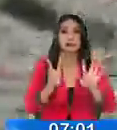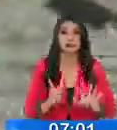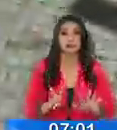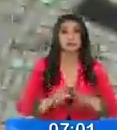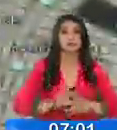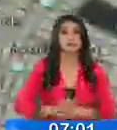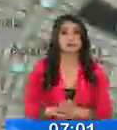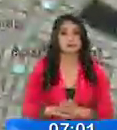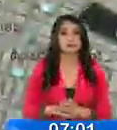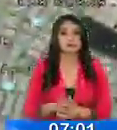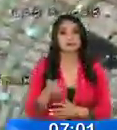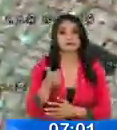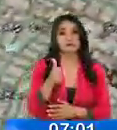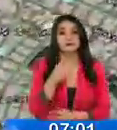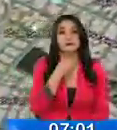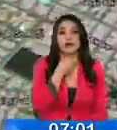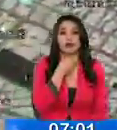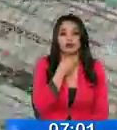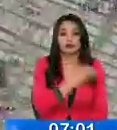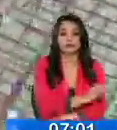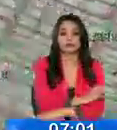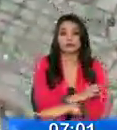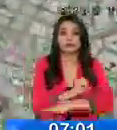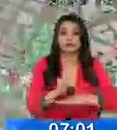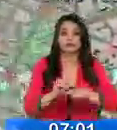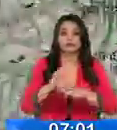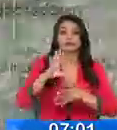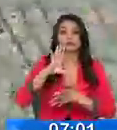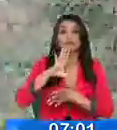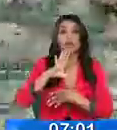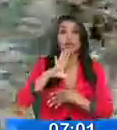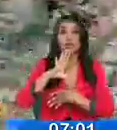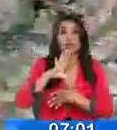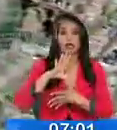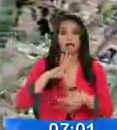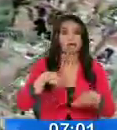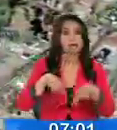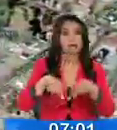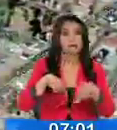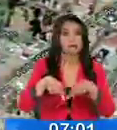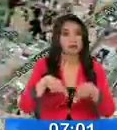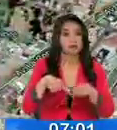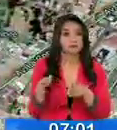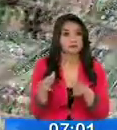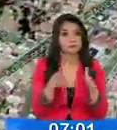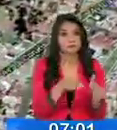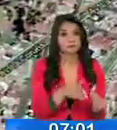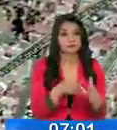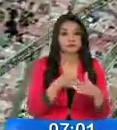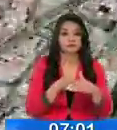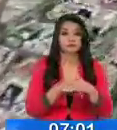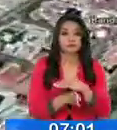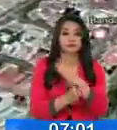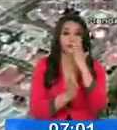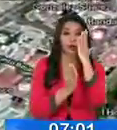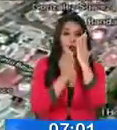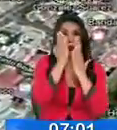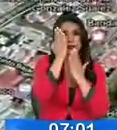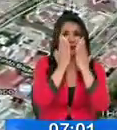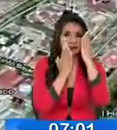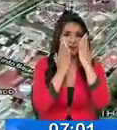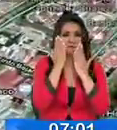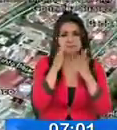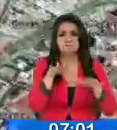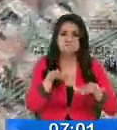Colón. La 10 de agosto, la Occidental, la América presentan tráfico moderado. Igualmente moderado está el túnel Guayasamín. Ahí lo estamos